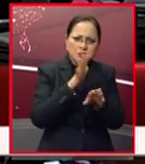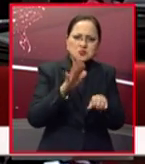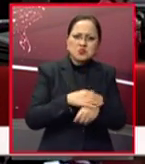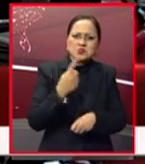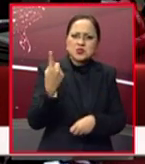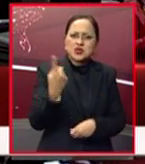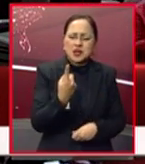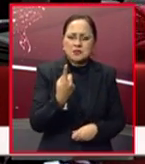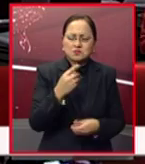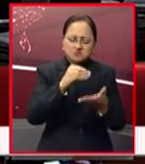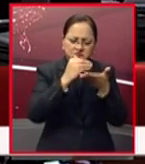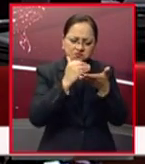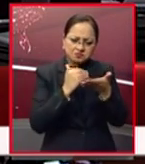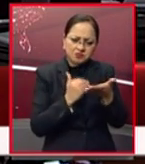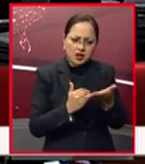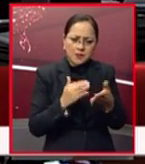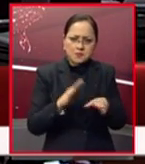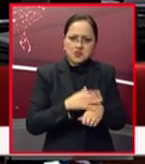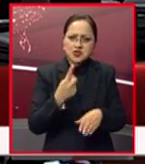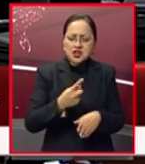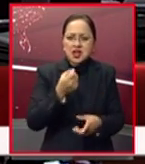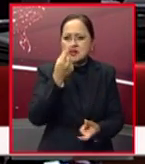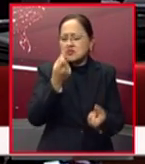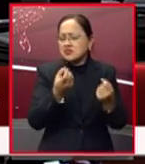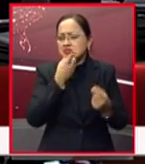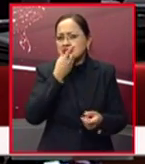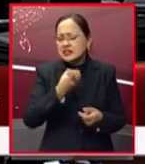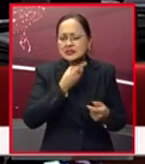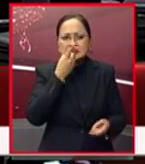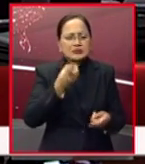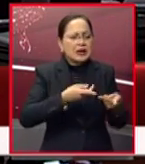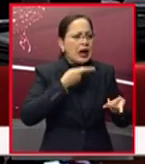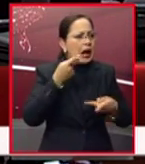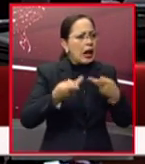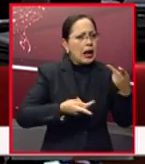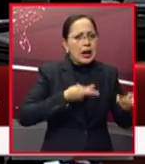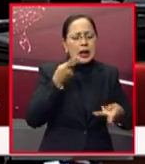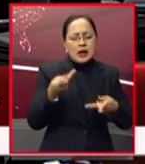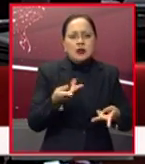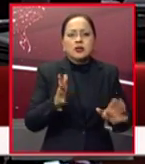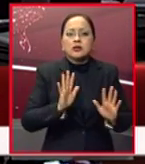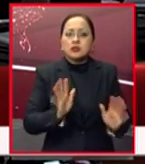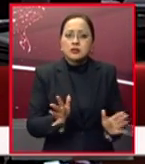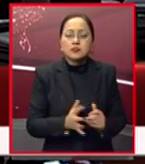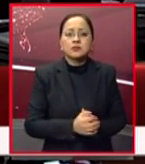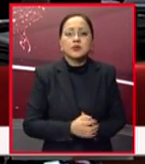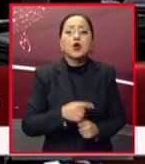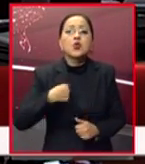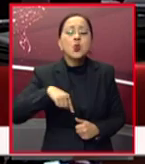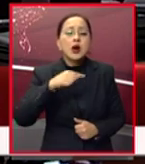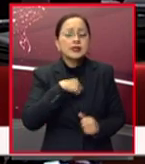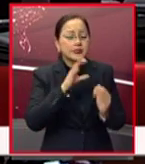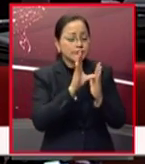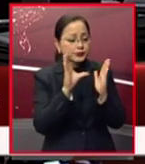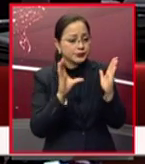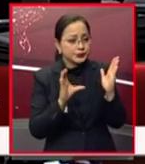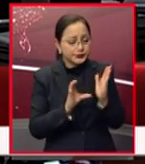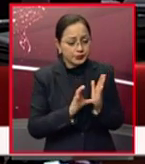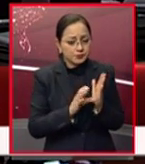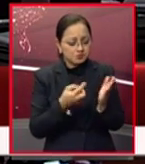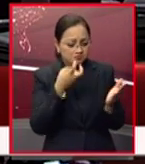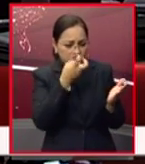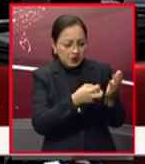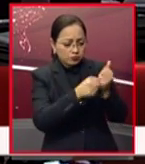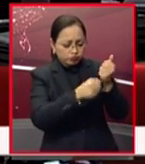implementado y que se ha dicho hasta el cansancio es que nuestra Constitución y